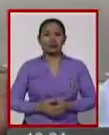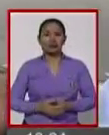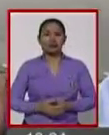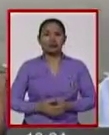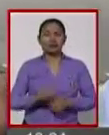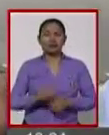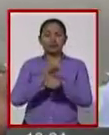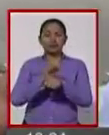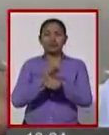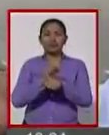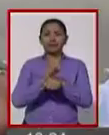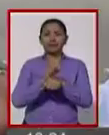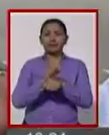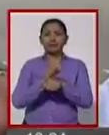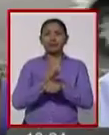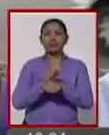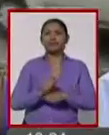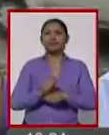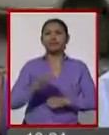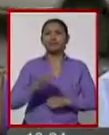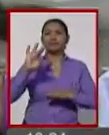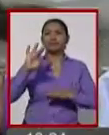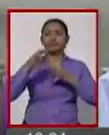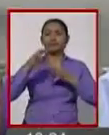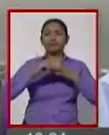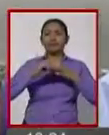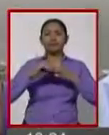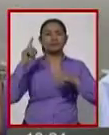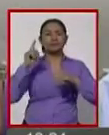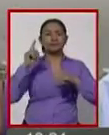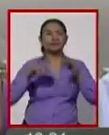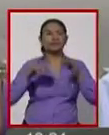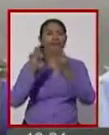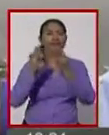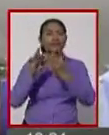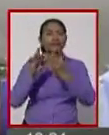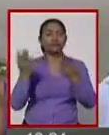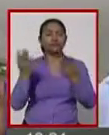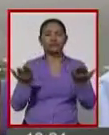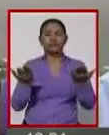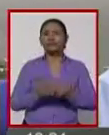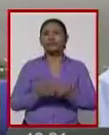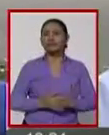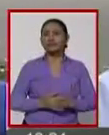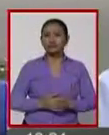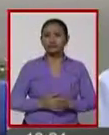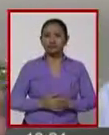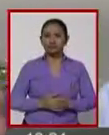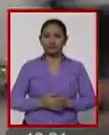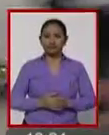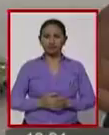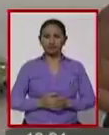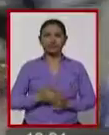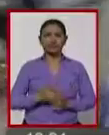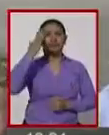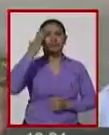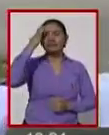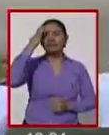Está trabajando en cama adentro por el octavo anillo, pero no puedo ubicarlo por el momento. ¿Por